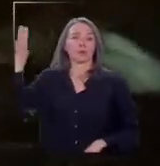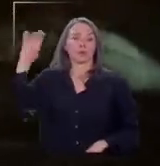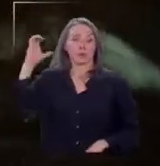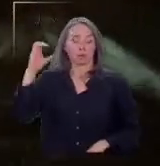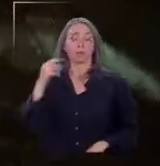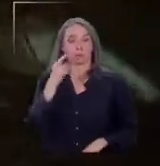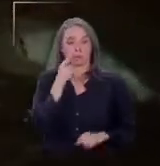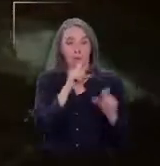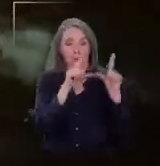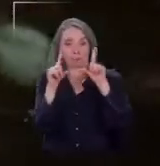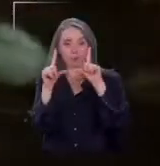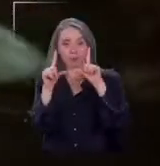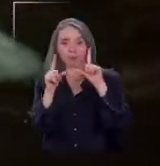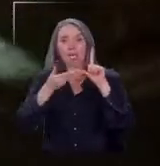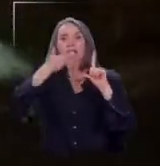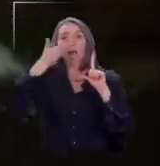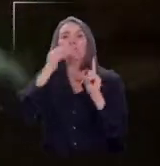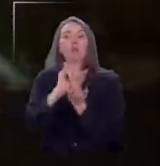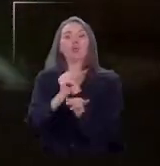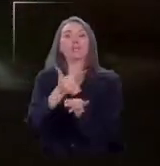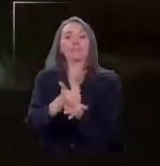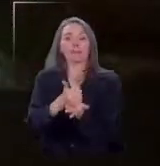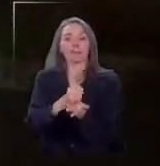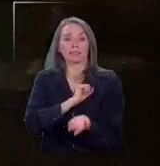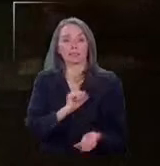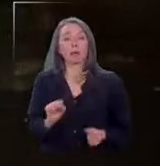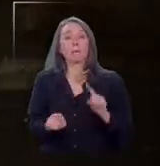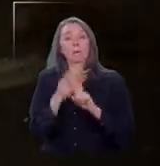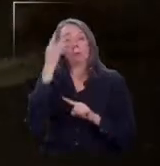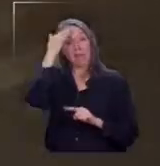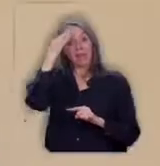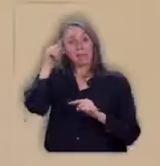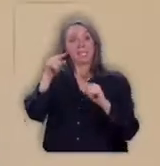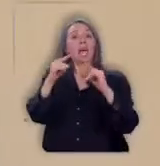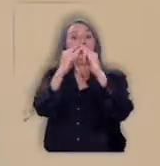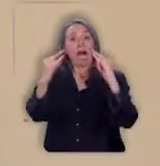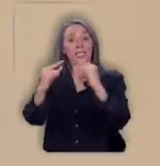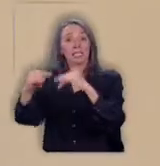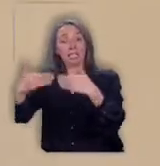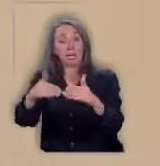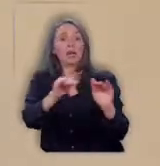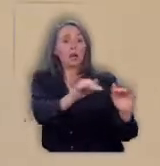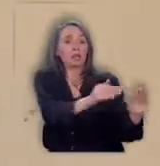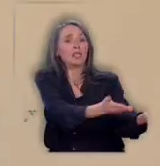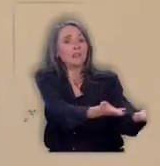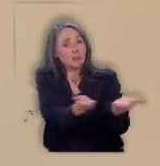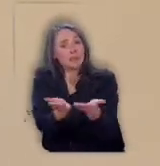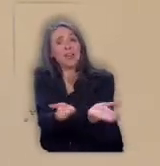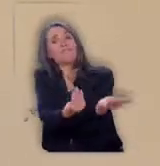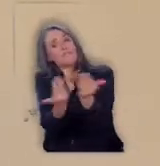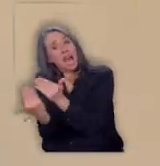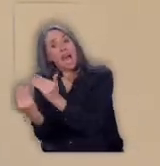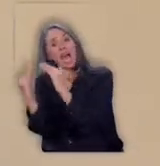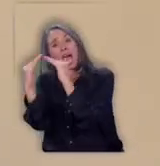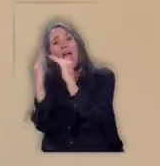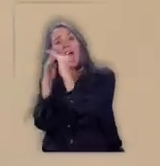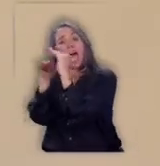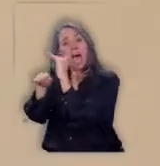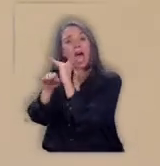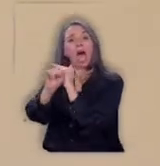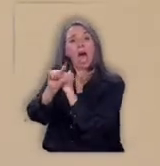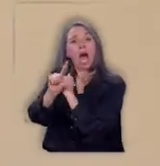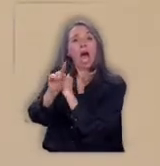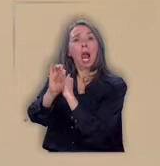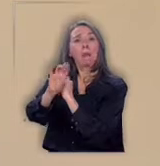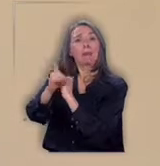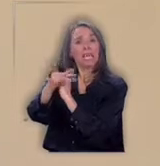del intendente desde el primer día lo hemos invitado a que vayan a un albergue están está preparado para ellos